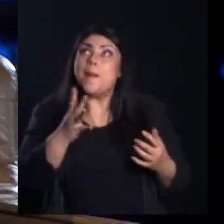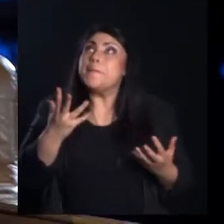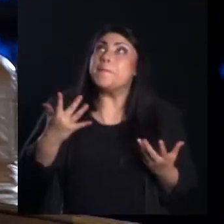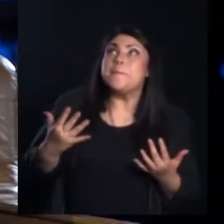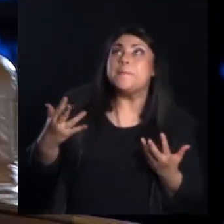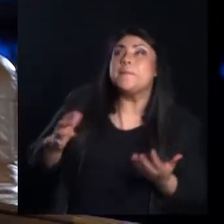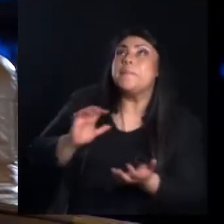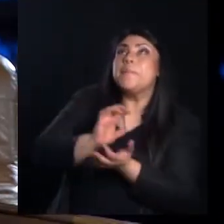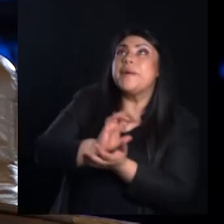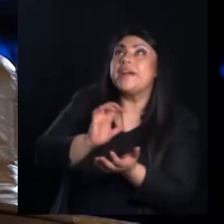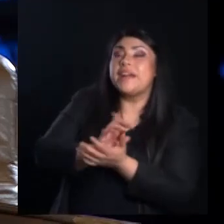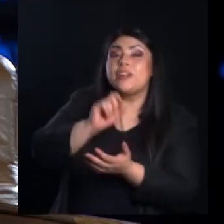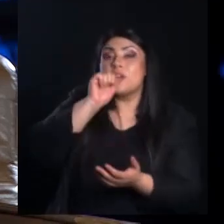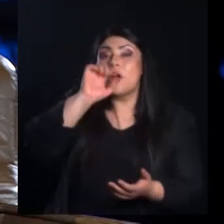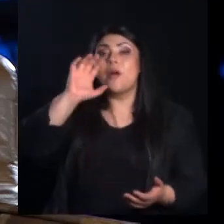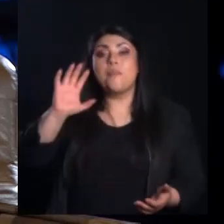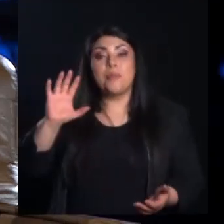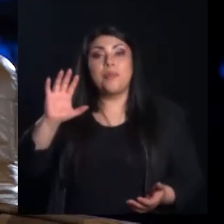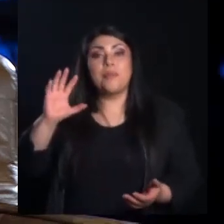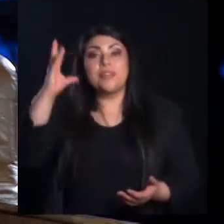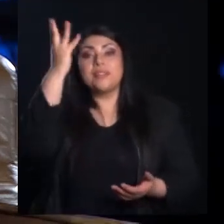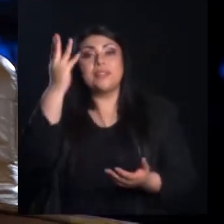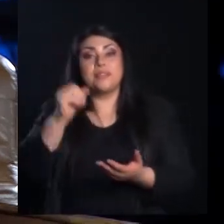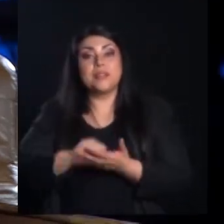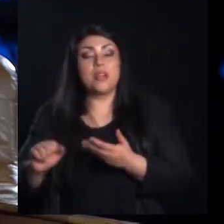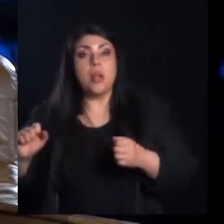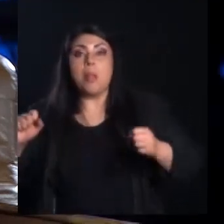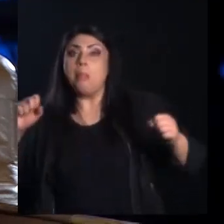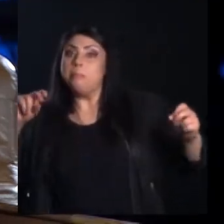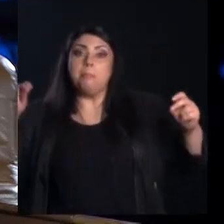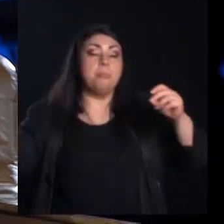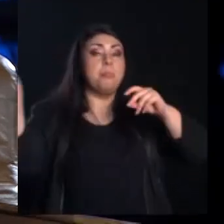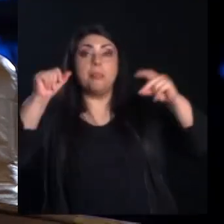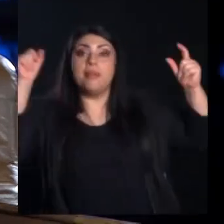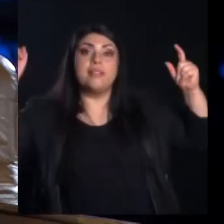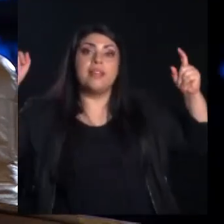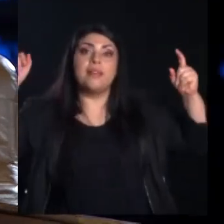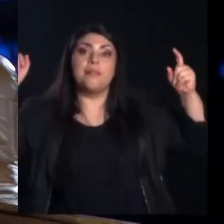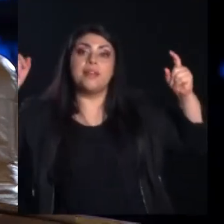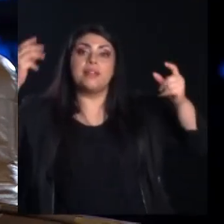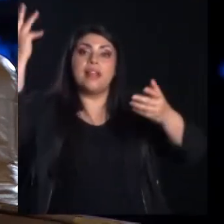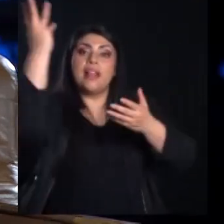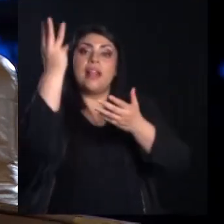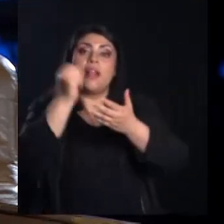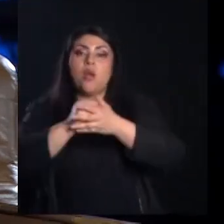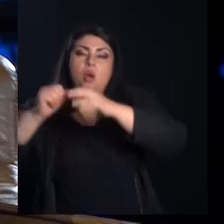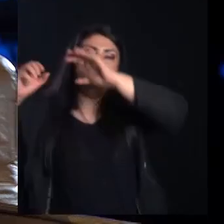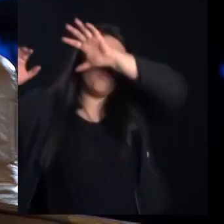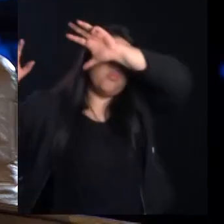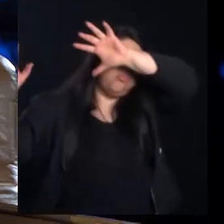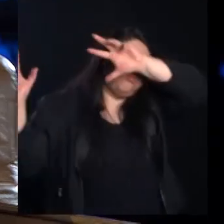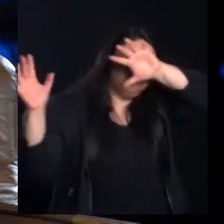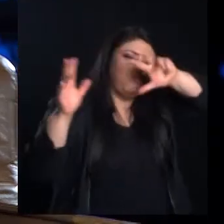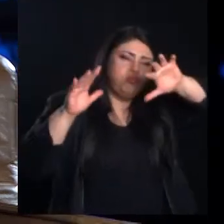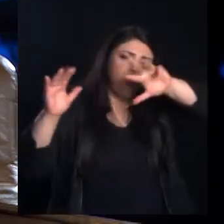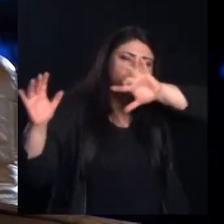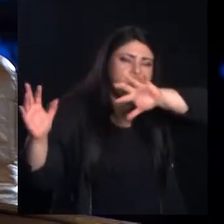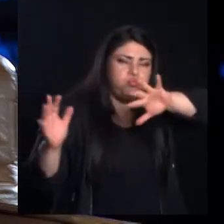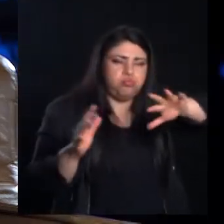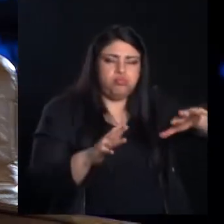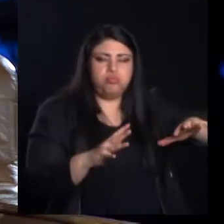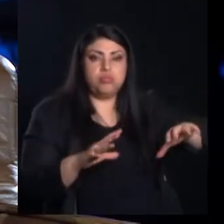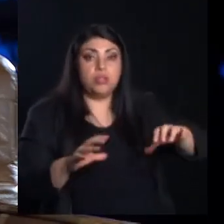y cae de repente sobre ellos y entra de repente y es un ruido enorme como un estruendo y empiezan a aparecer